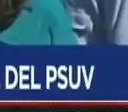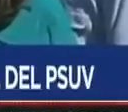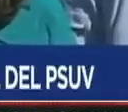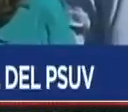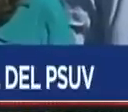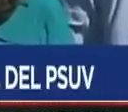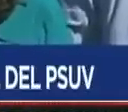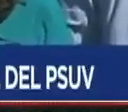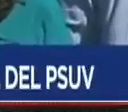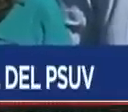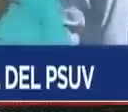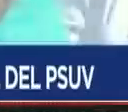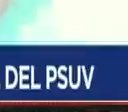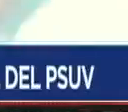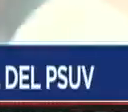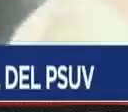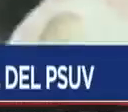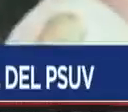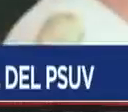vencedor.